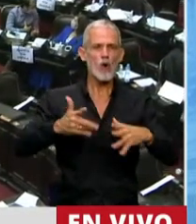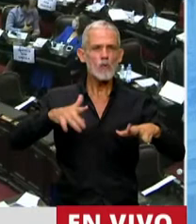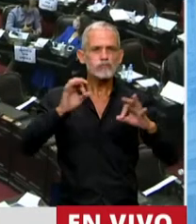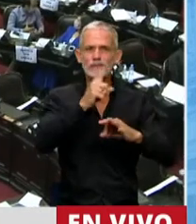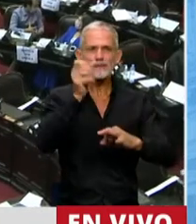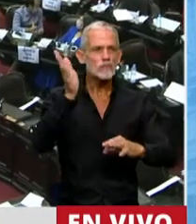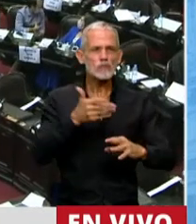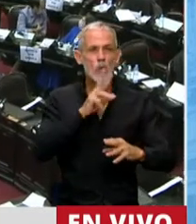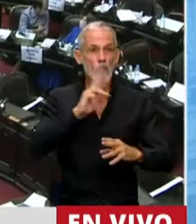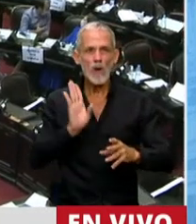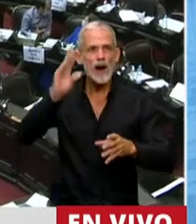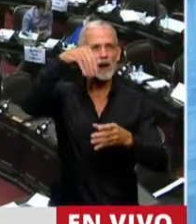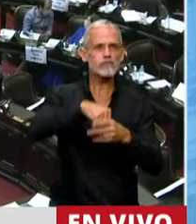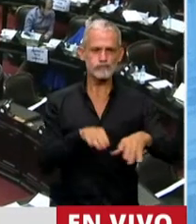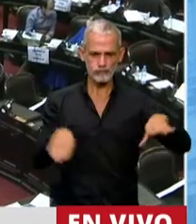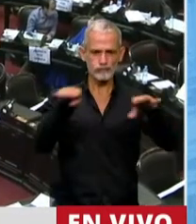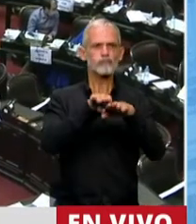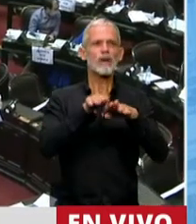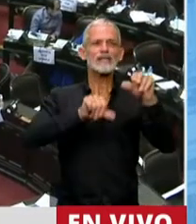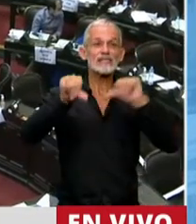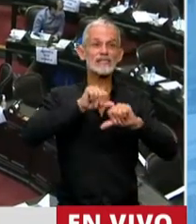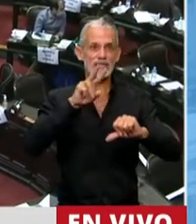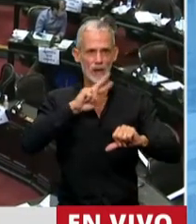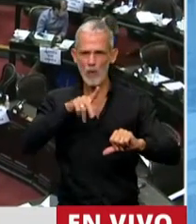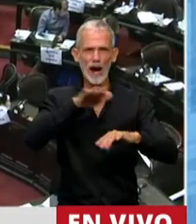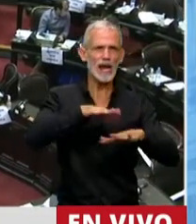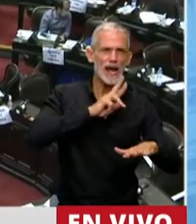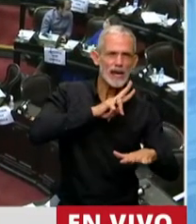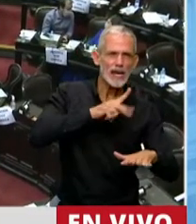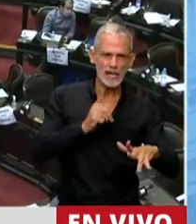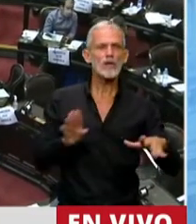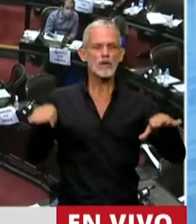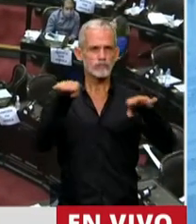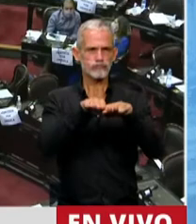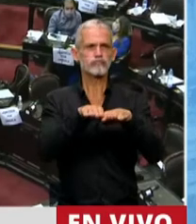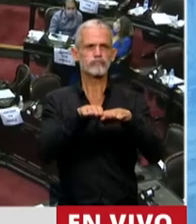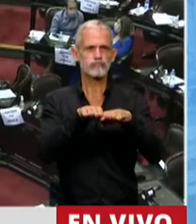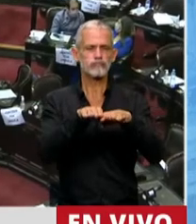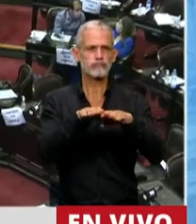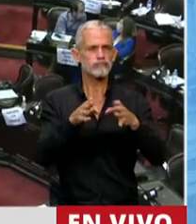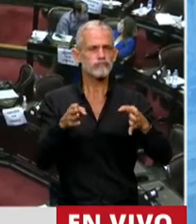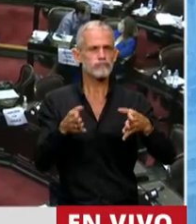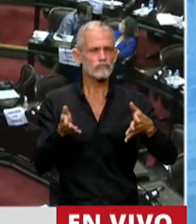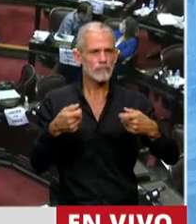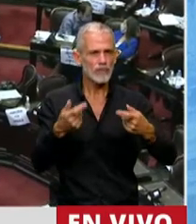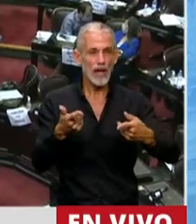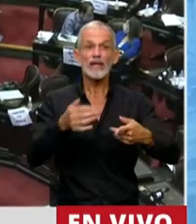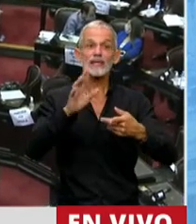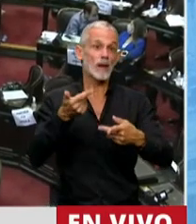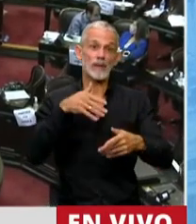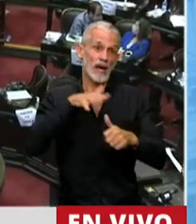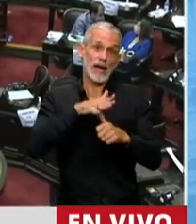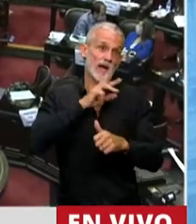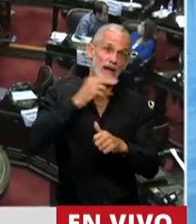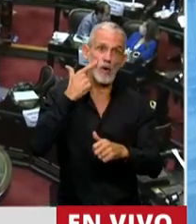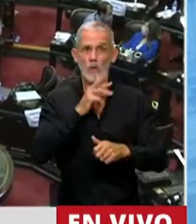y equitativa en la ciencia para las mujeres y las niñas, y además para lograr la igualdad de